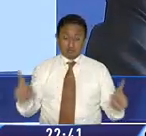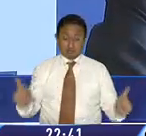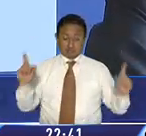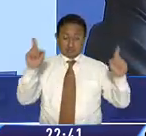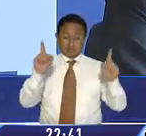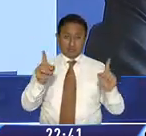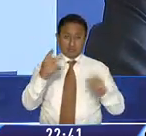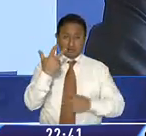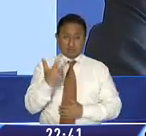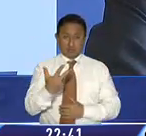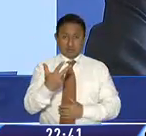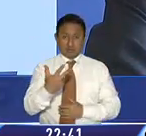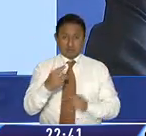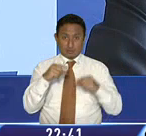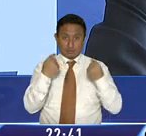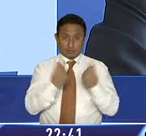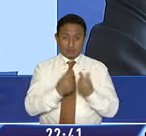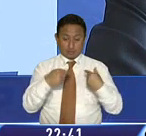objetivo de